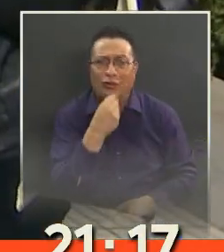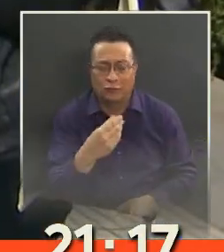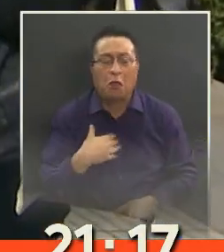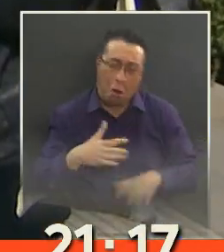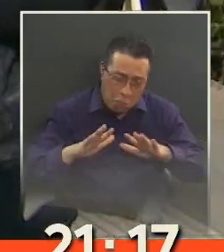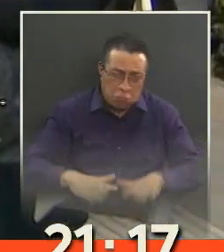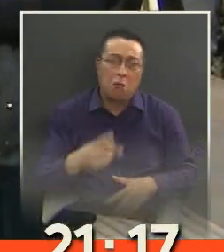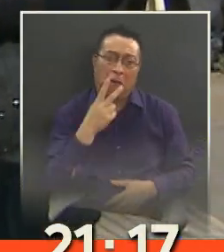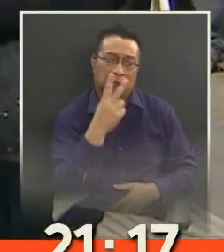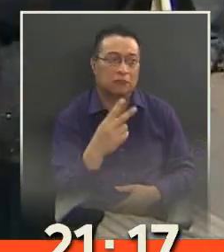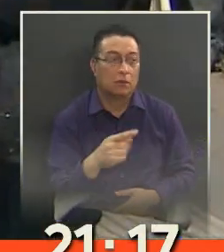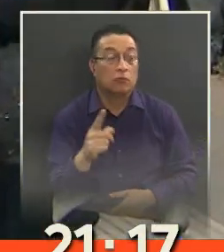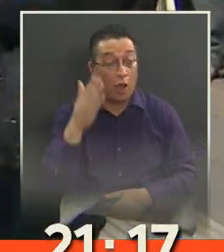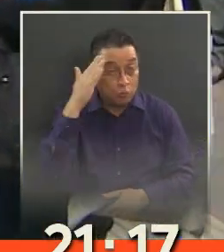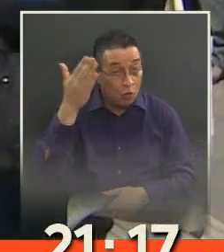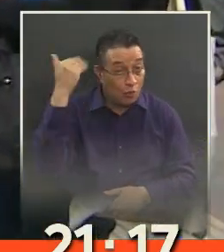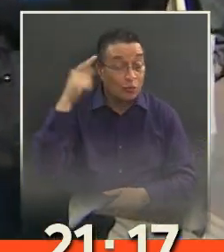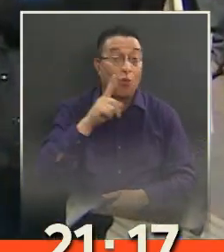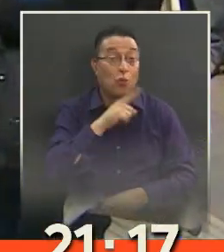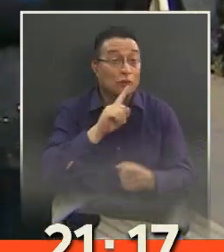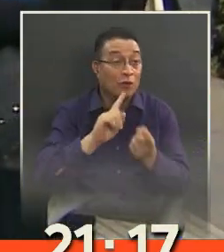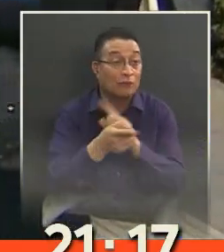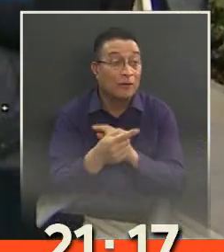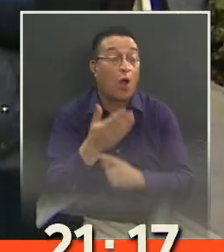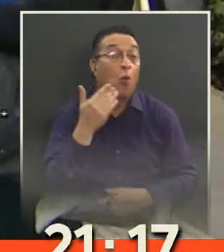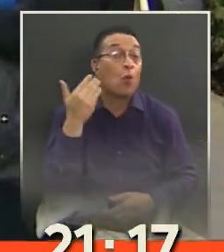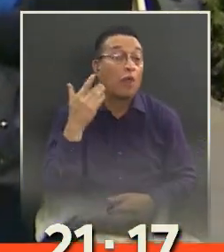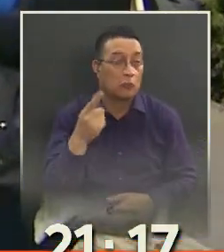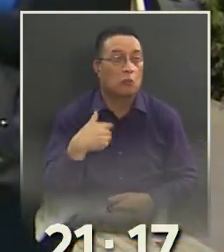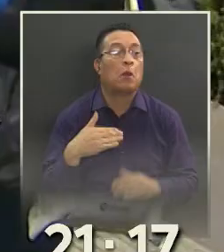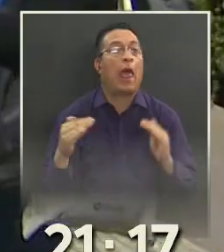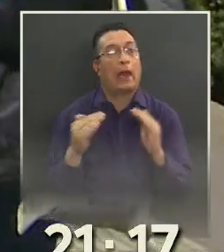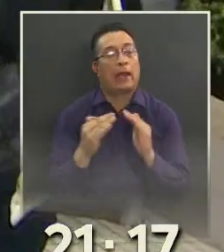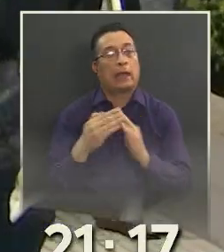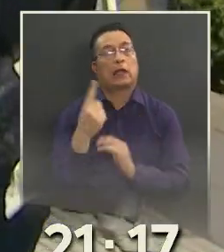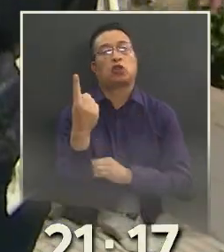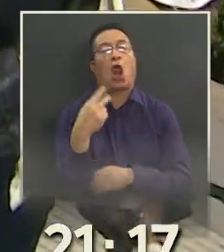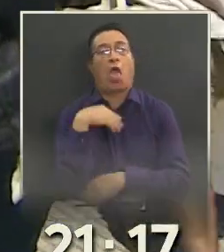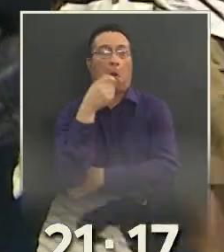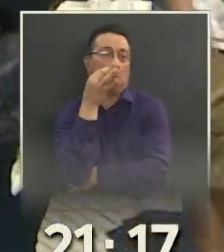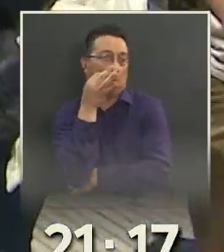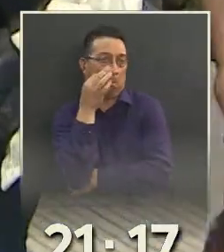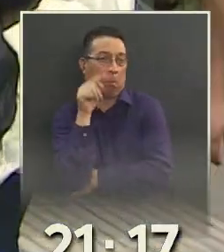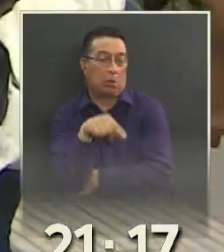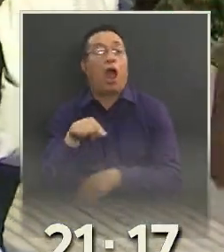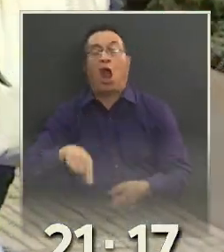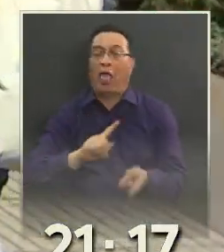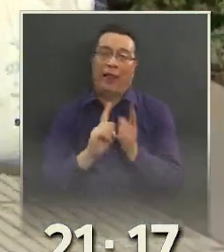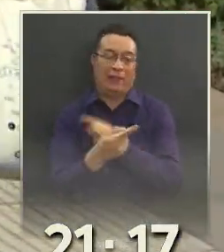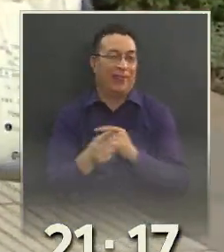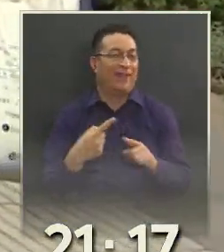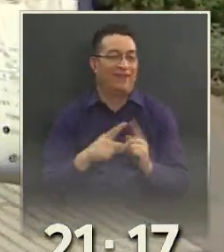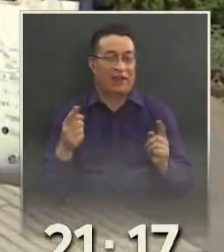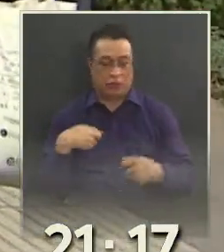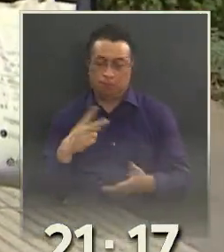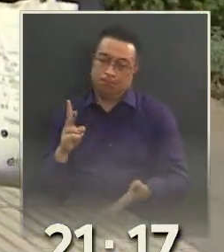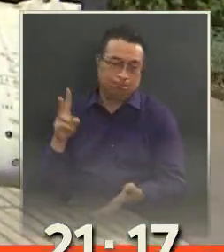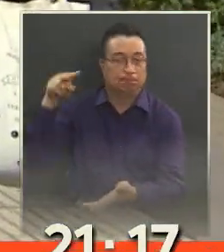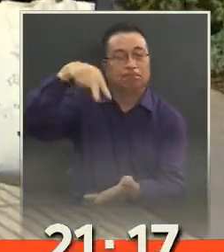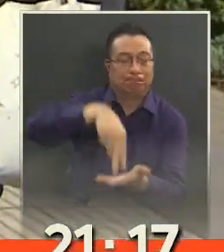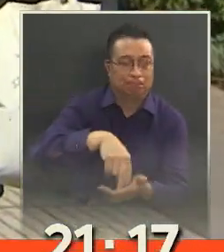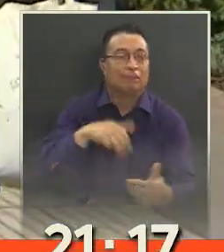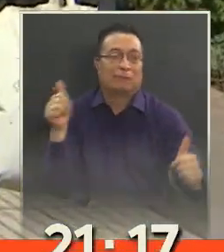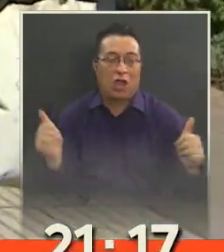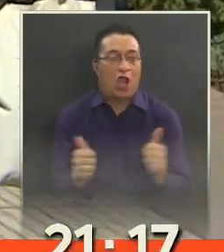acuerda cómo fue el último cambio de mando? ¿Dónde lo vio? Lo vi en mi casa, sola. En cambio, ahora ameritaba estar